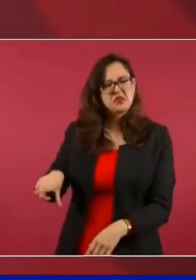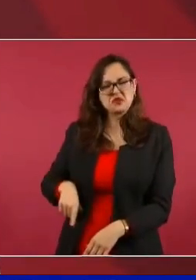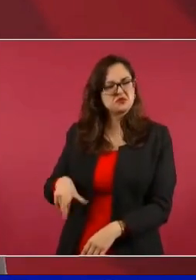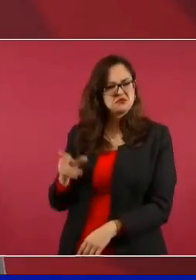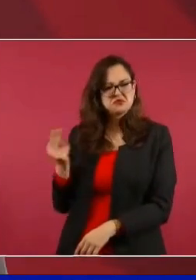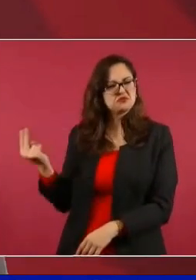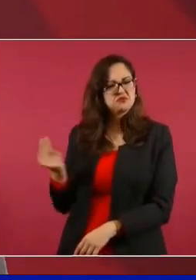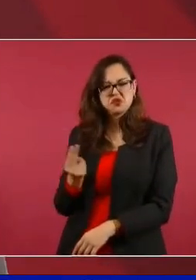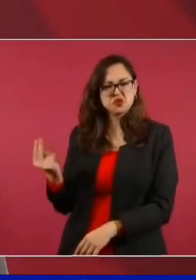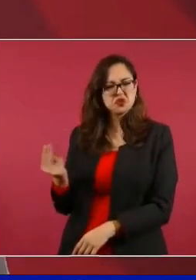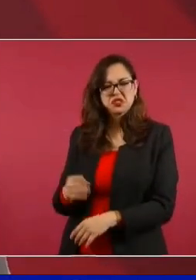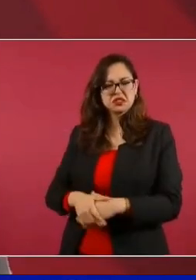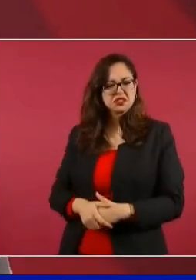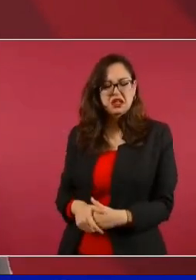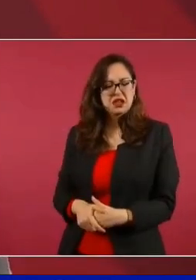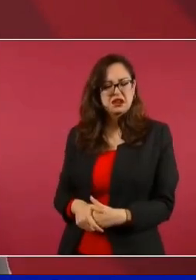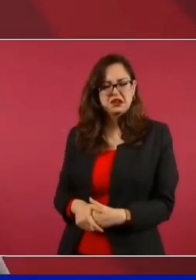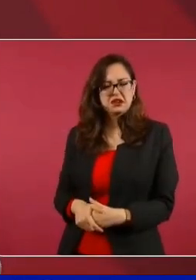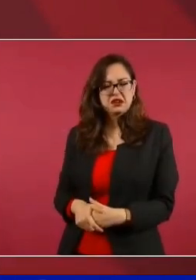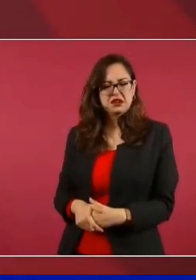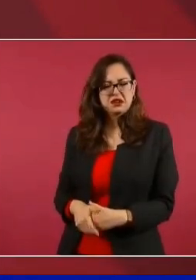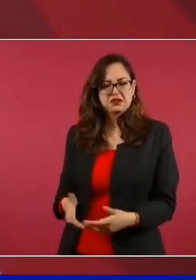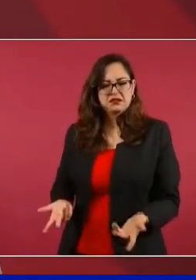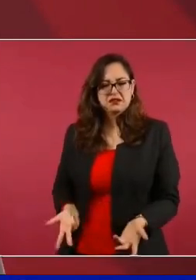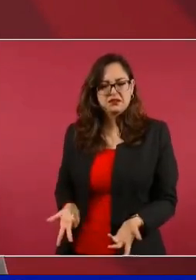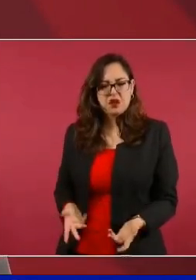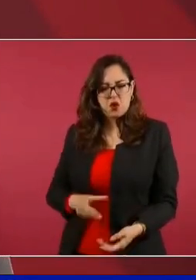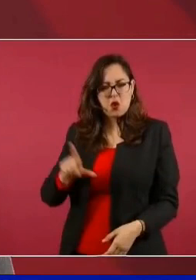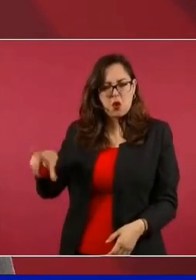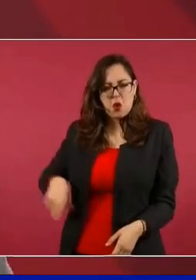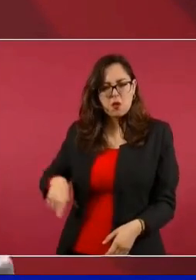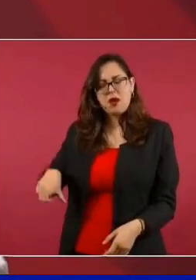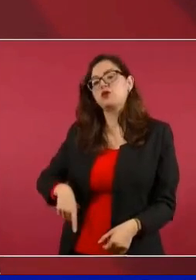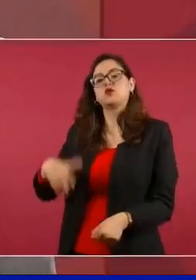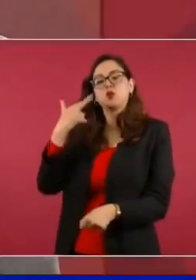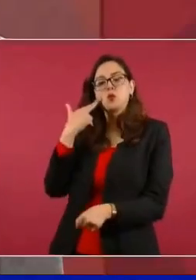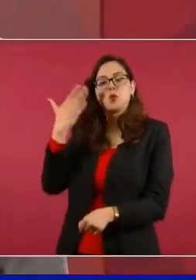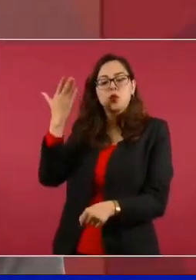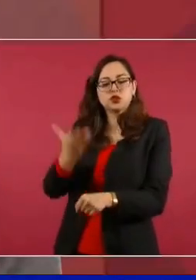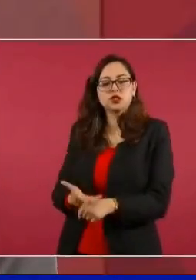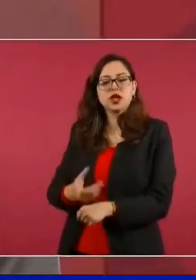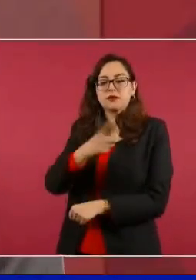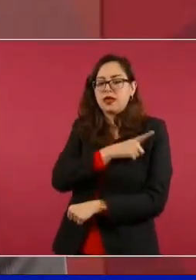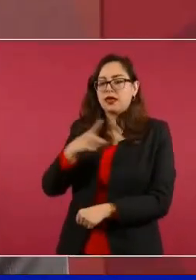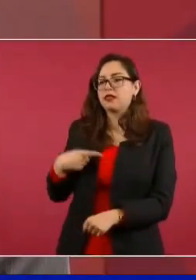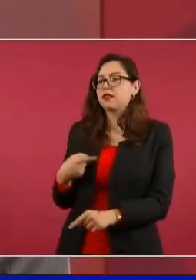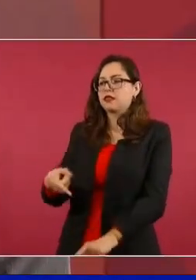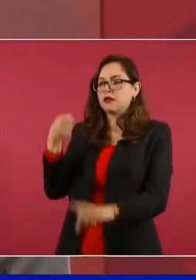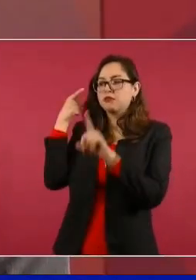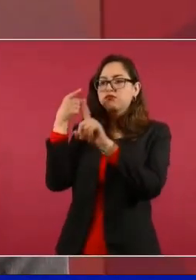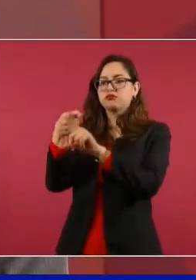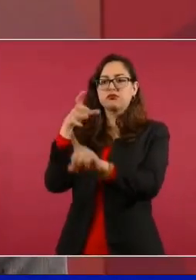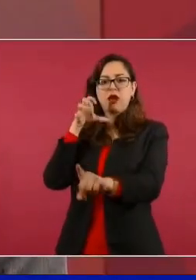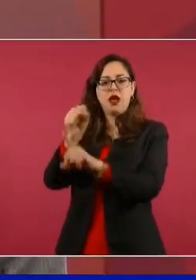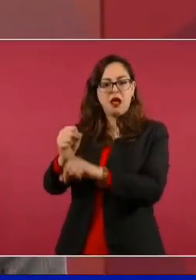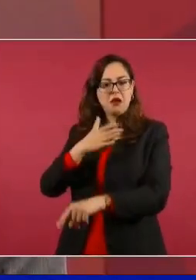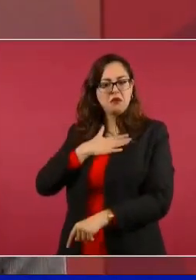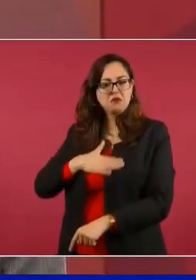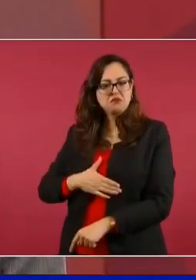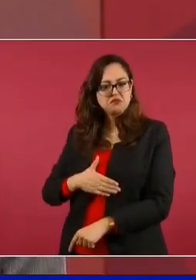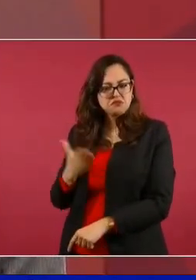¿Y no es la función del gobierno procurar la justicia?